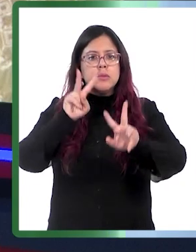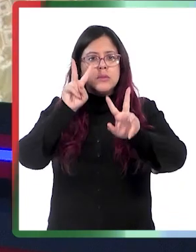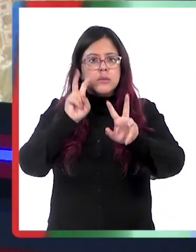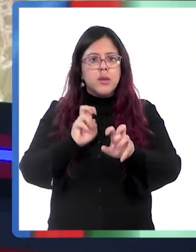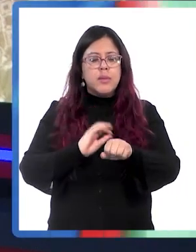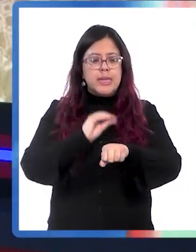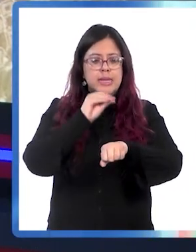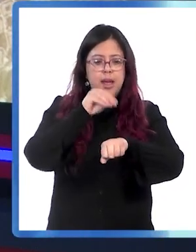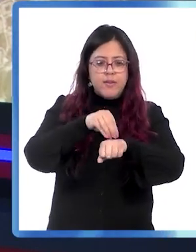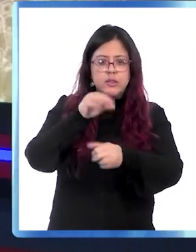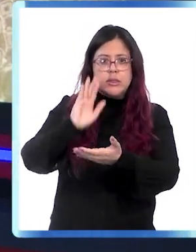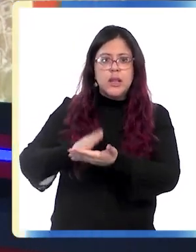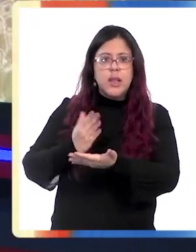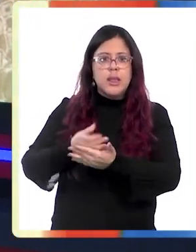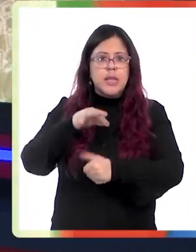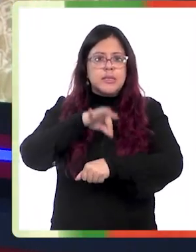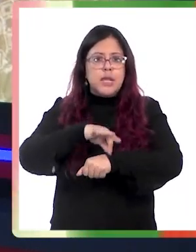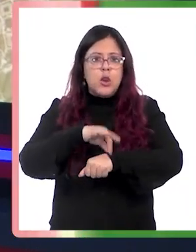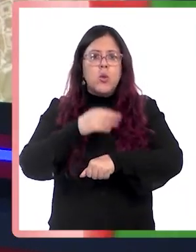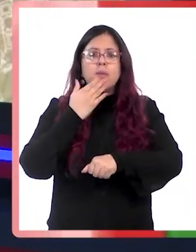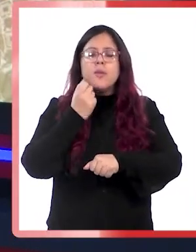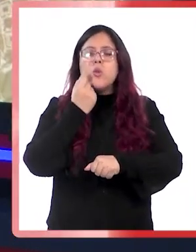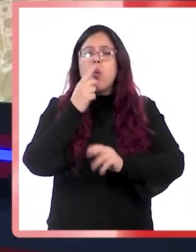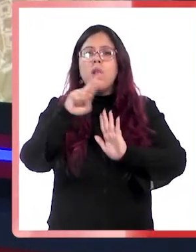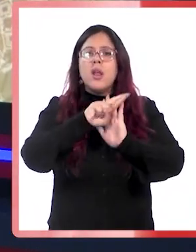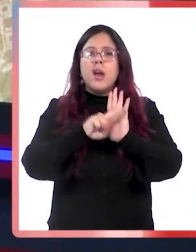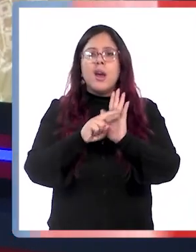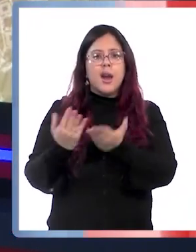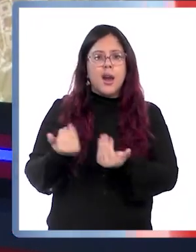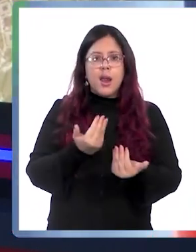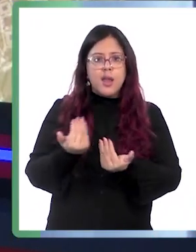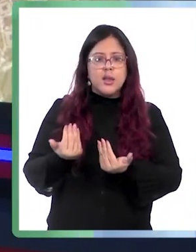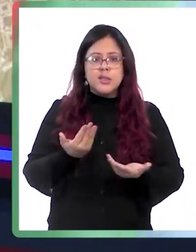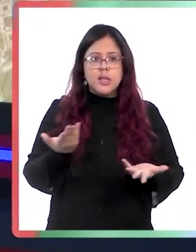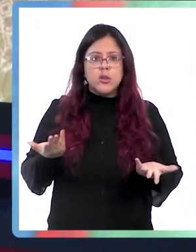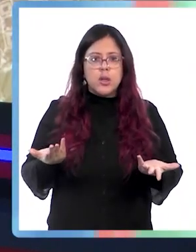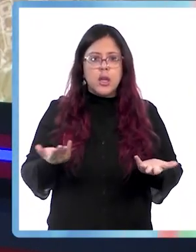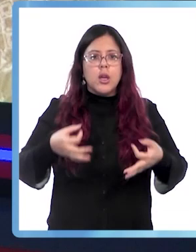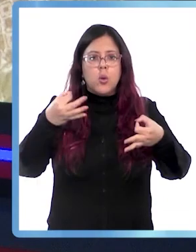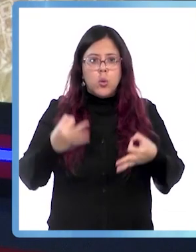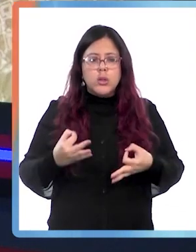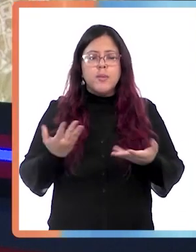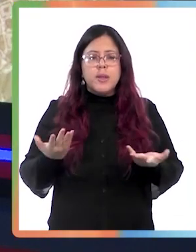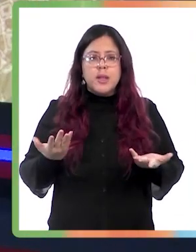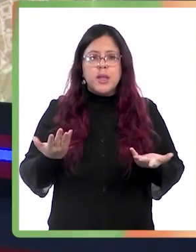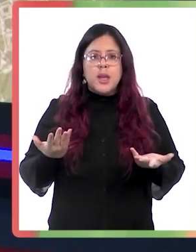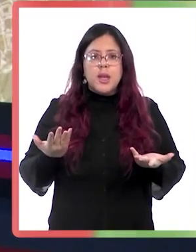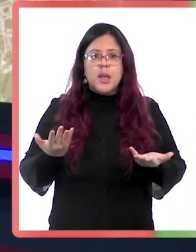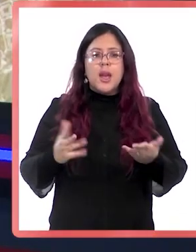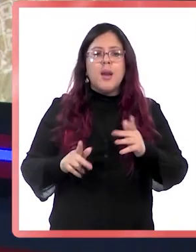también cuáles son los requisitos quizás para empezar a tratar